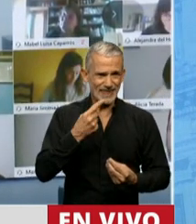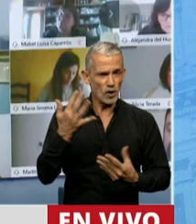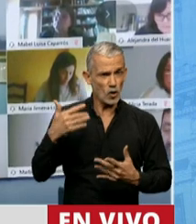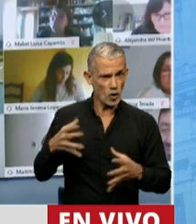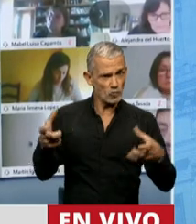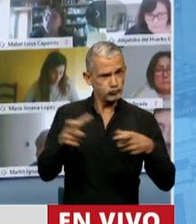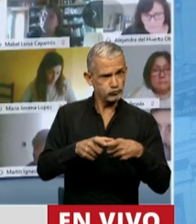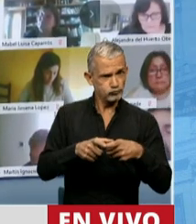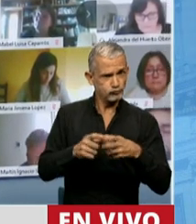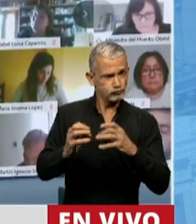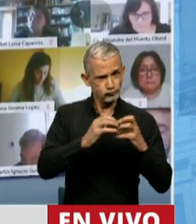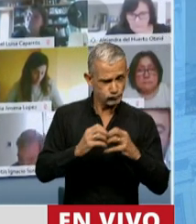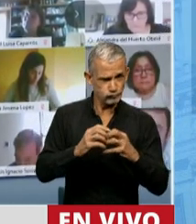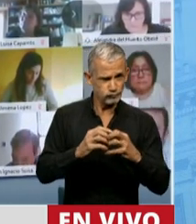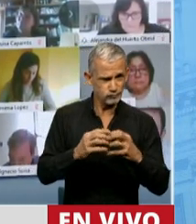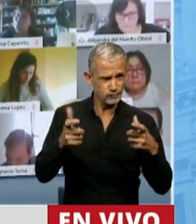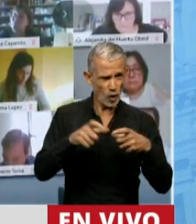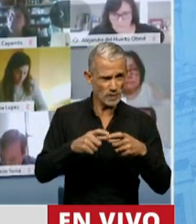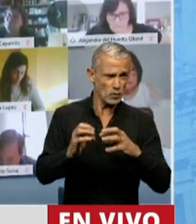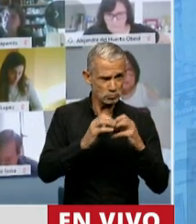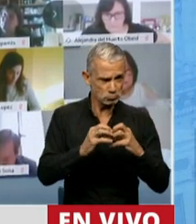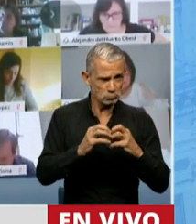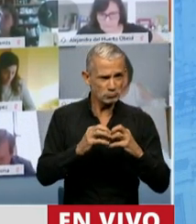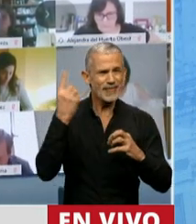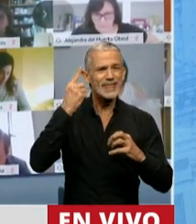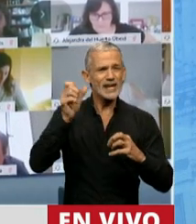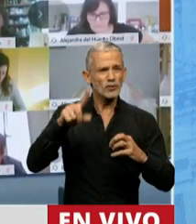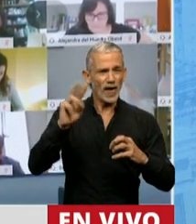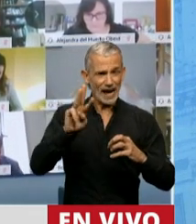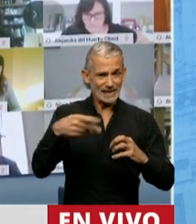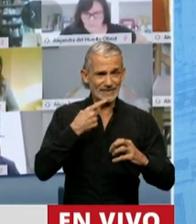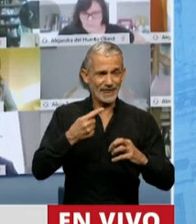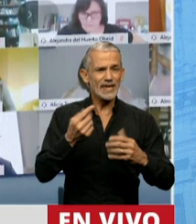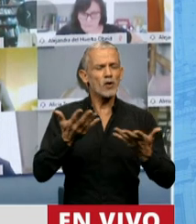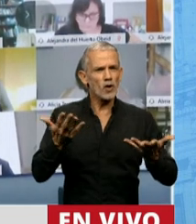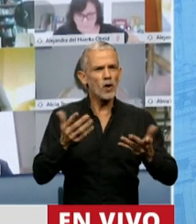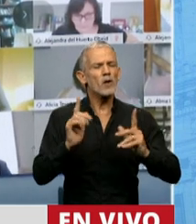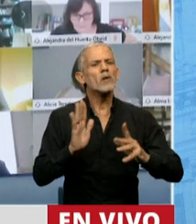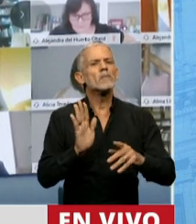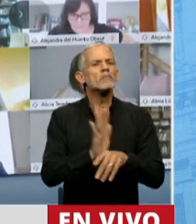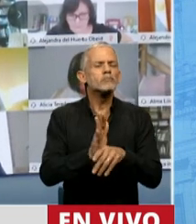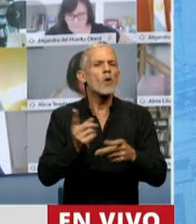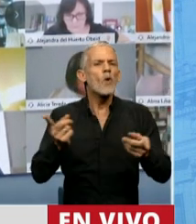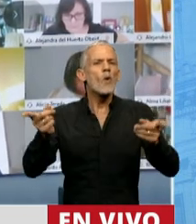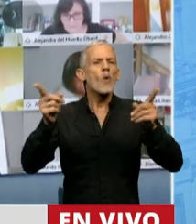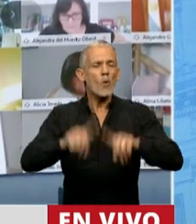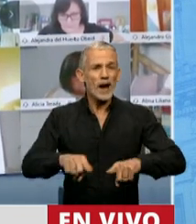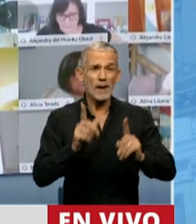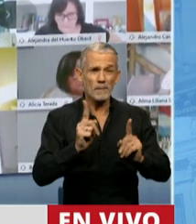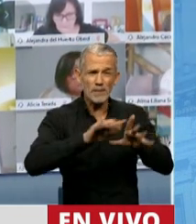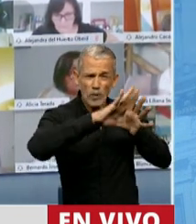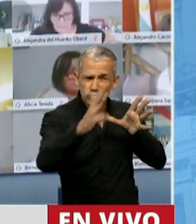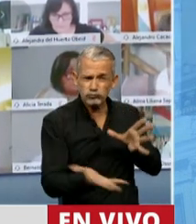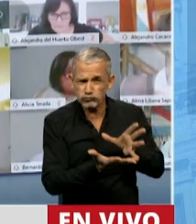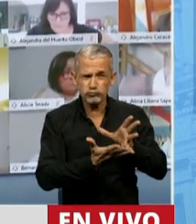acompañó en el en el debate que es volver a poner este activo este